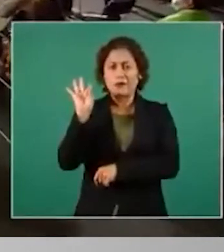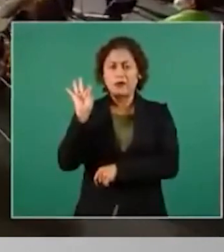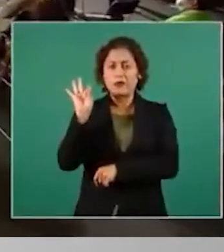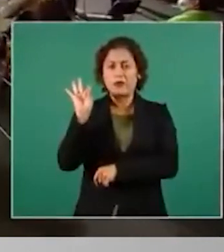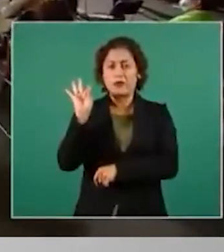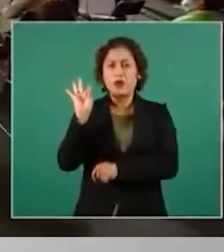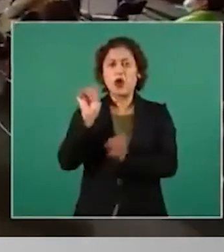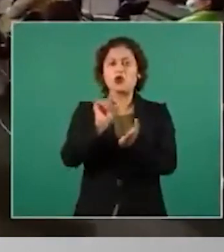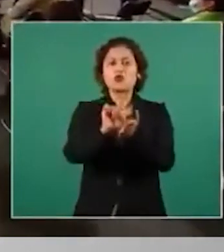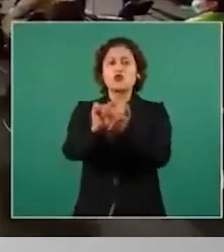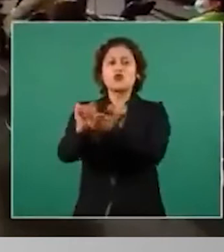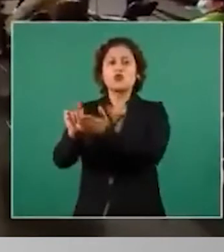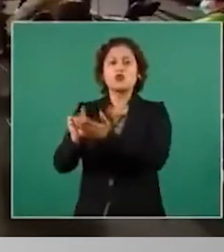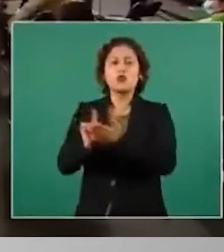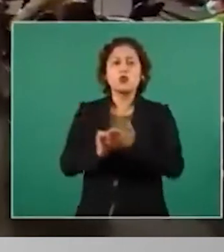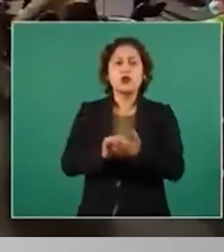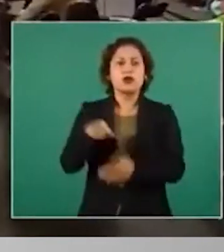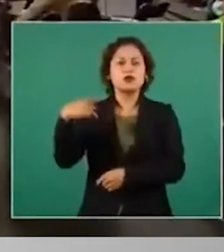magistrado,